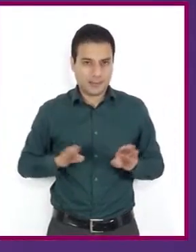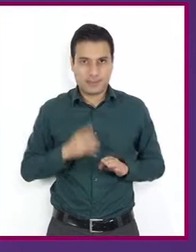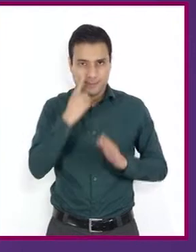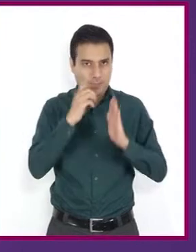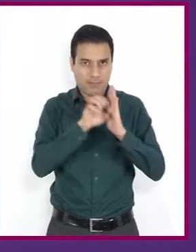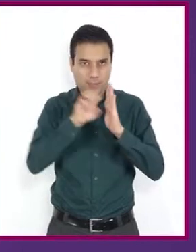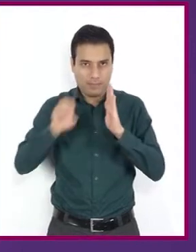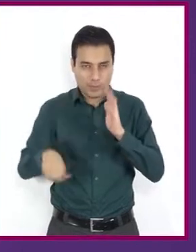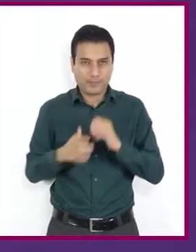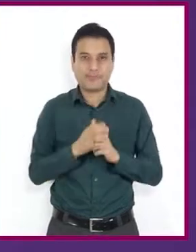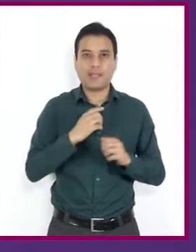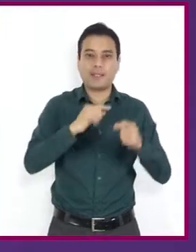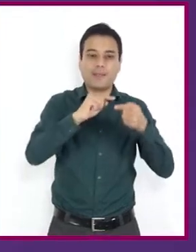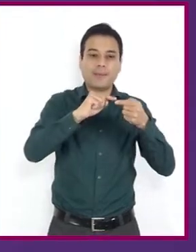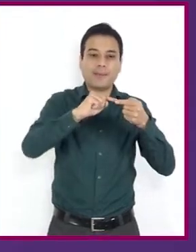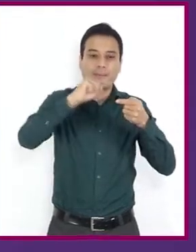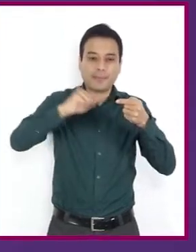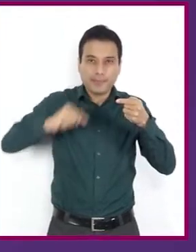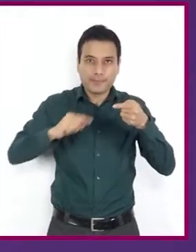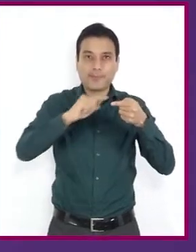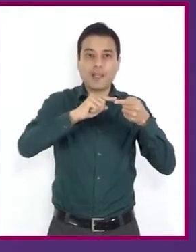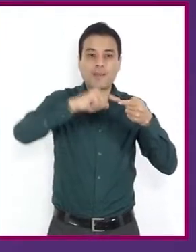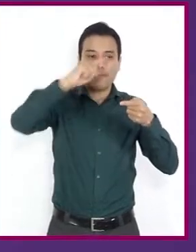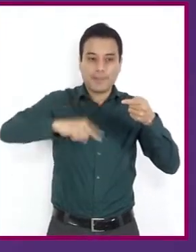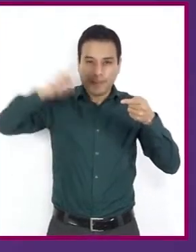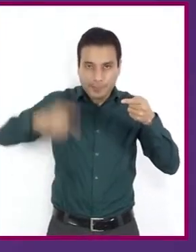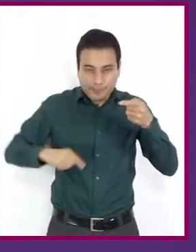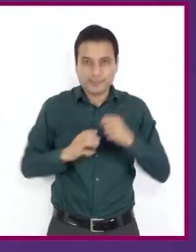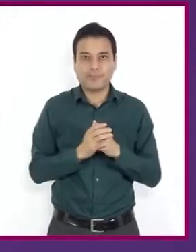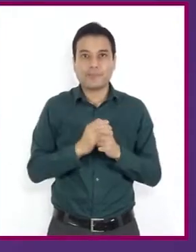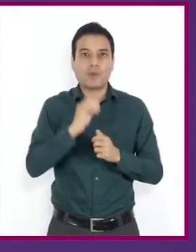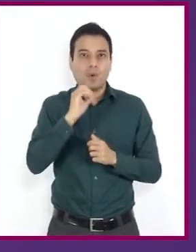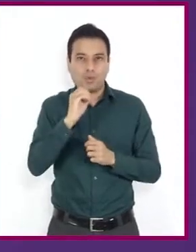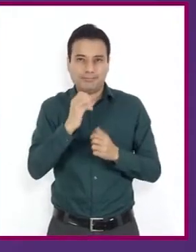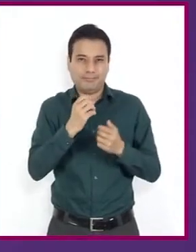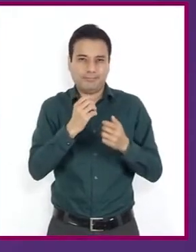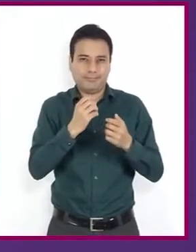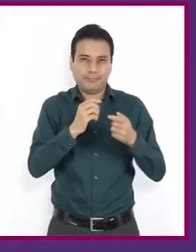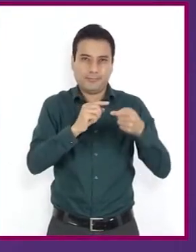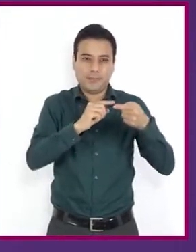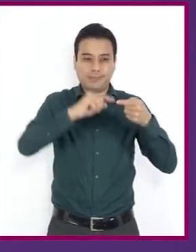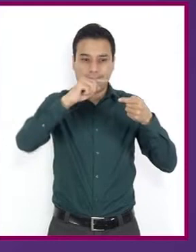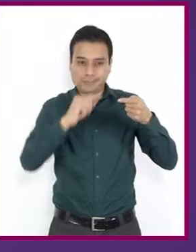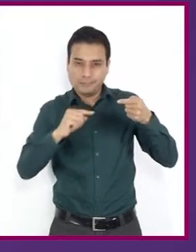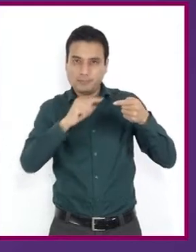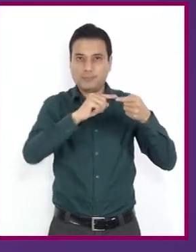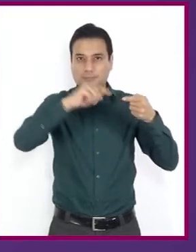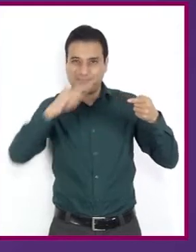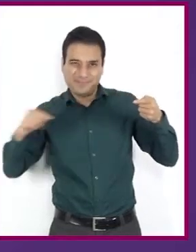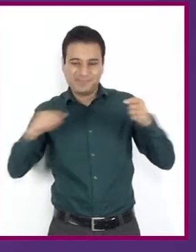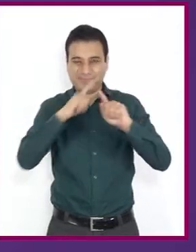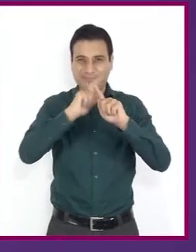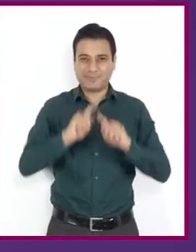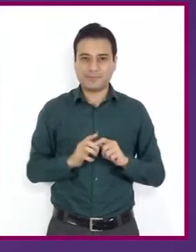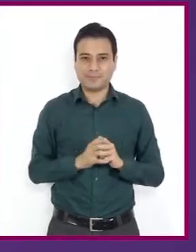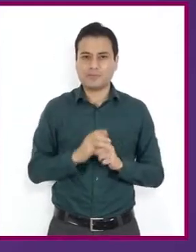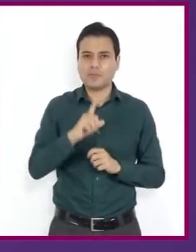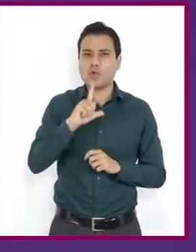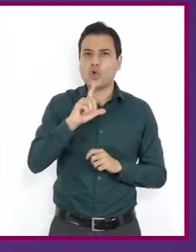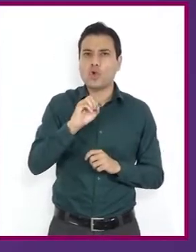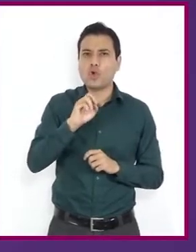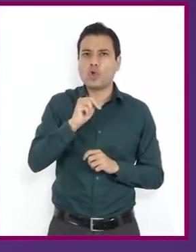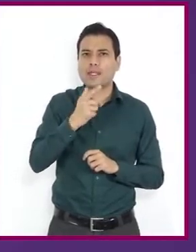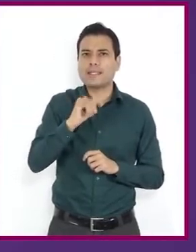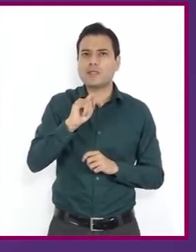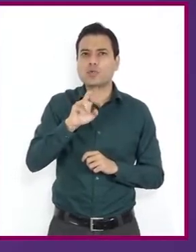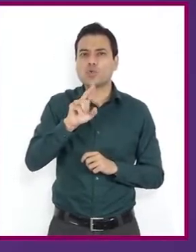la longitud de onda, frecuencia, amplitud y periodo. La longitud de onda es la distancia entre dos